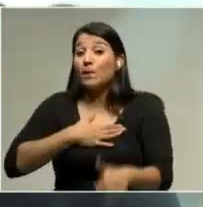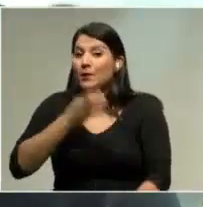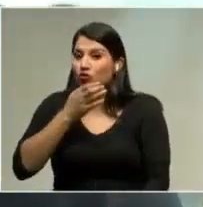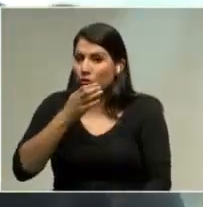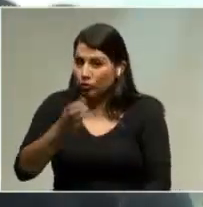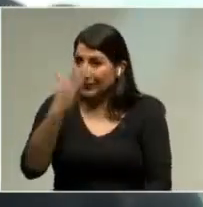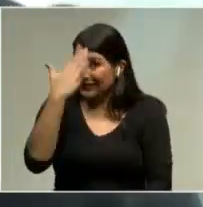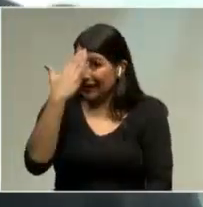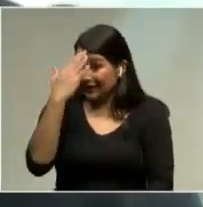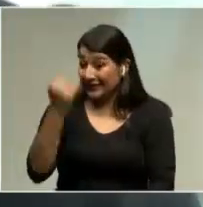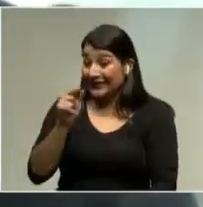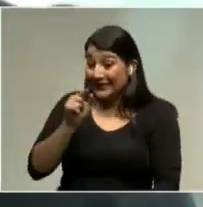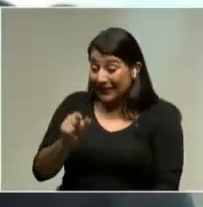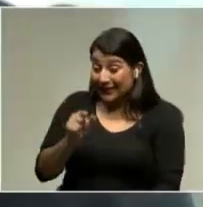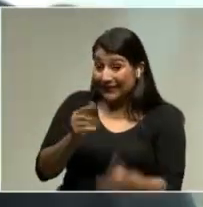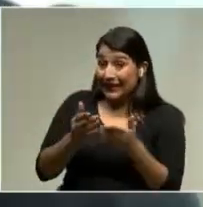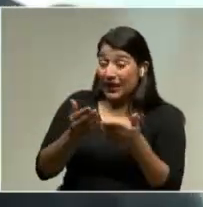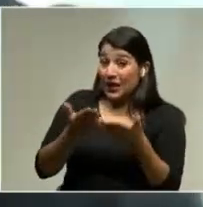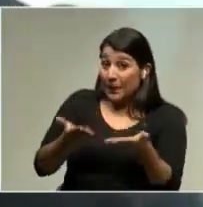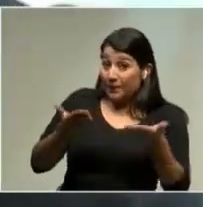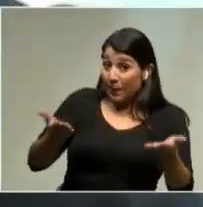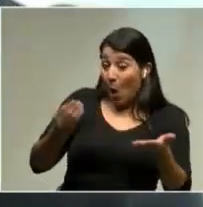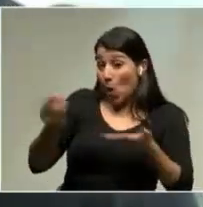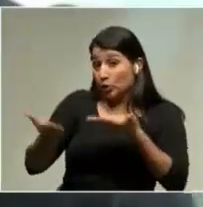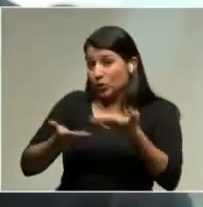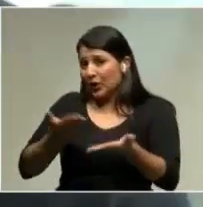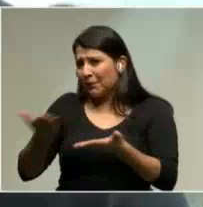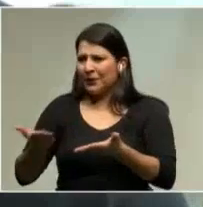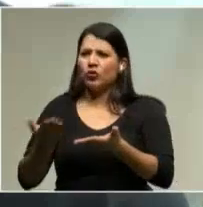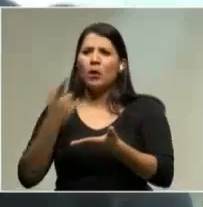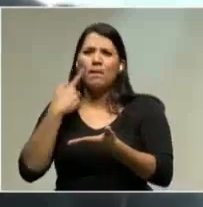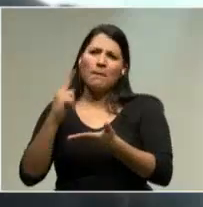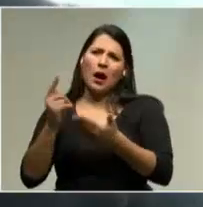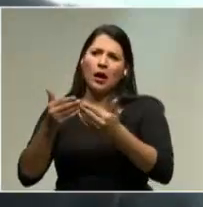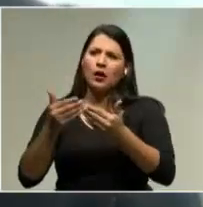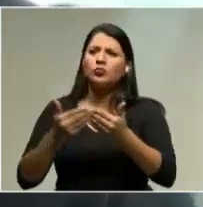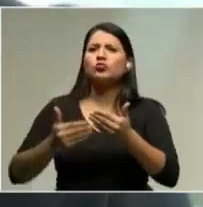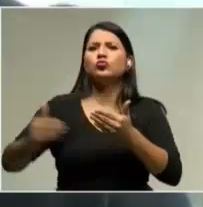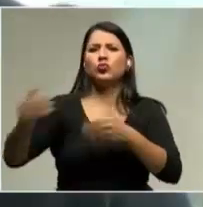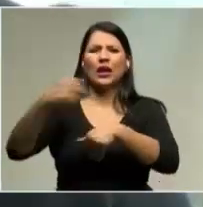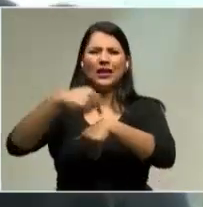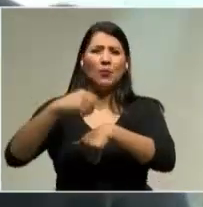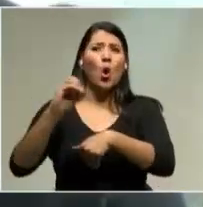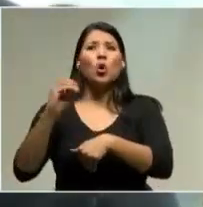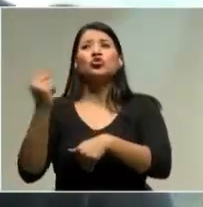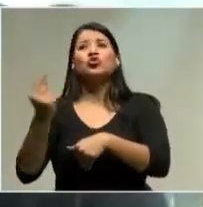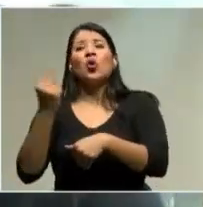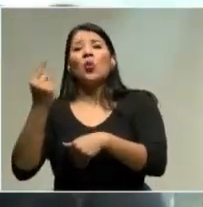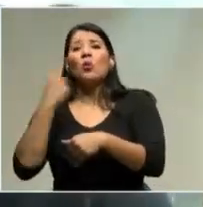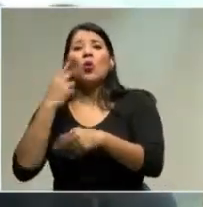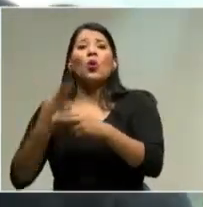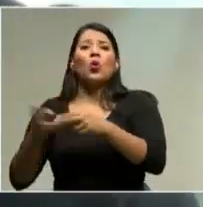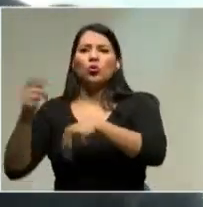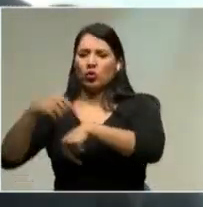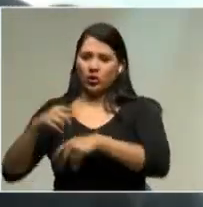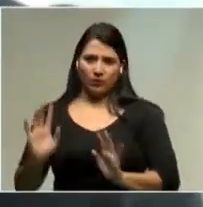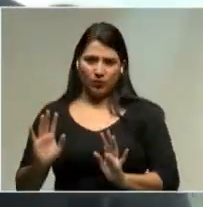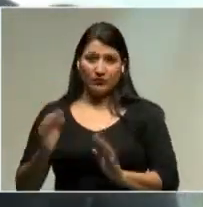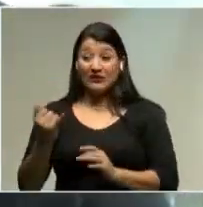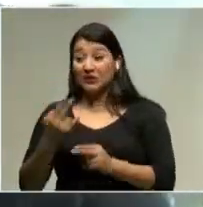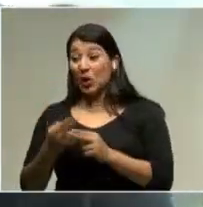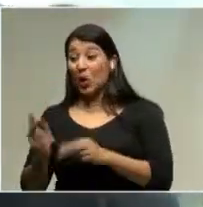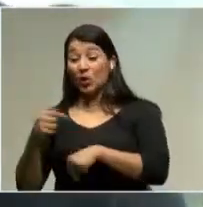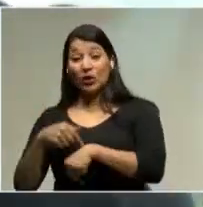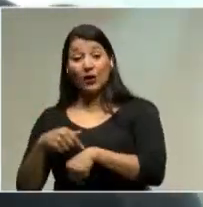bien o ese servicio va a ser perdurable en el tiempo o sencillamente es algo transitorio. Si es de la segunda opción, lo más recomendable es